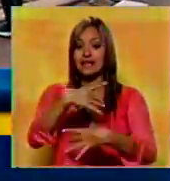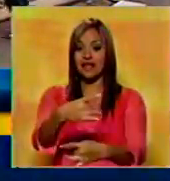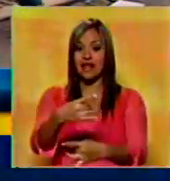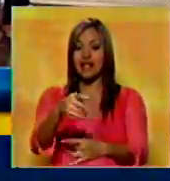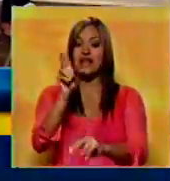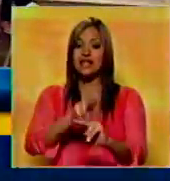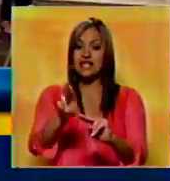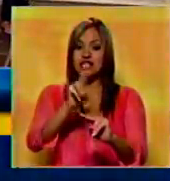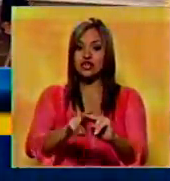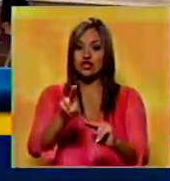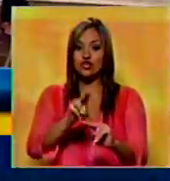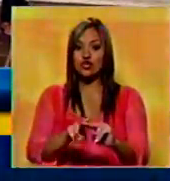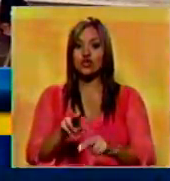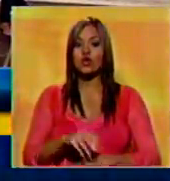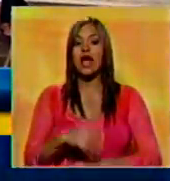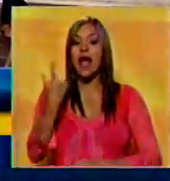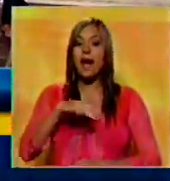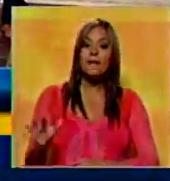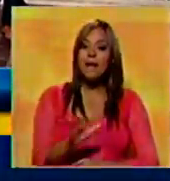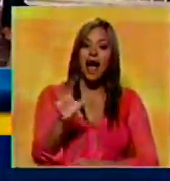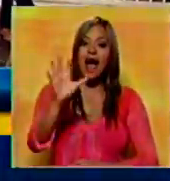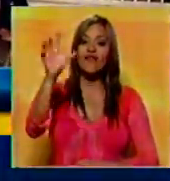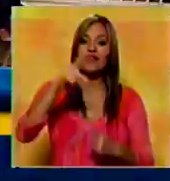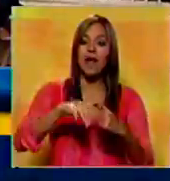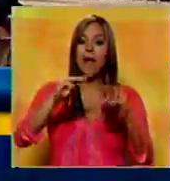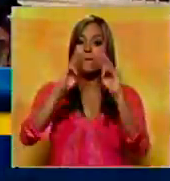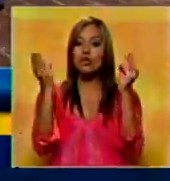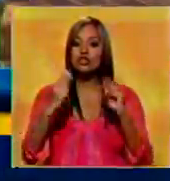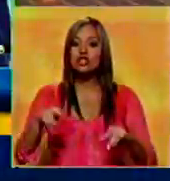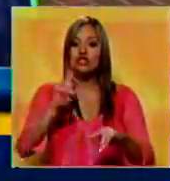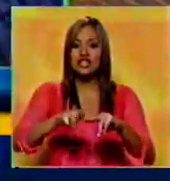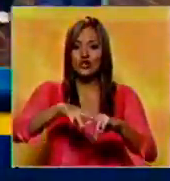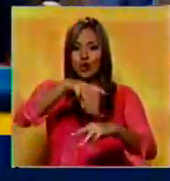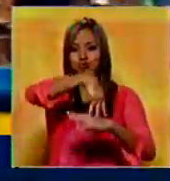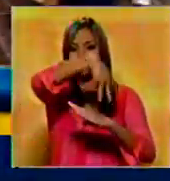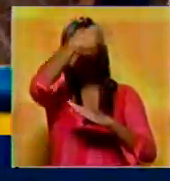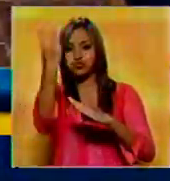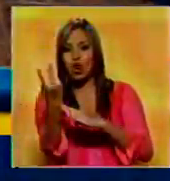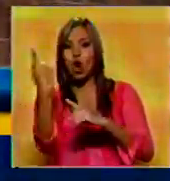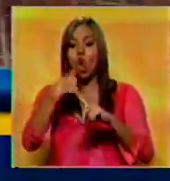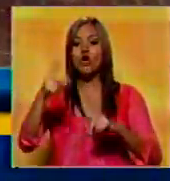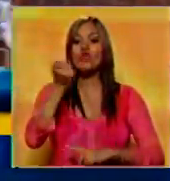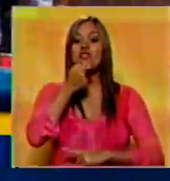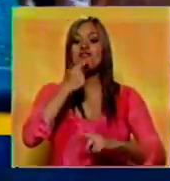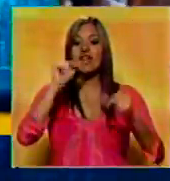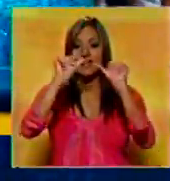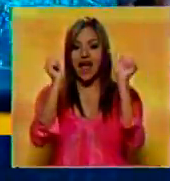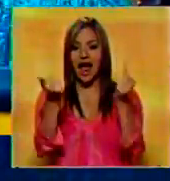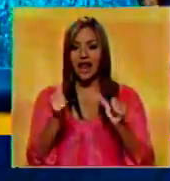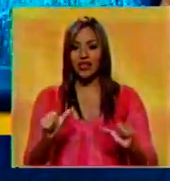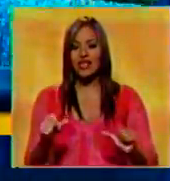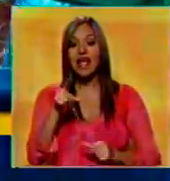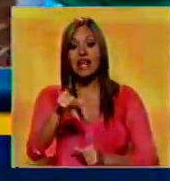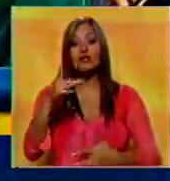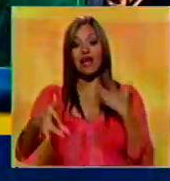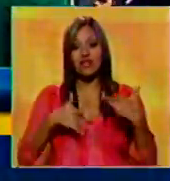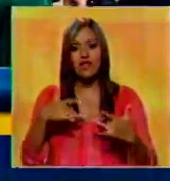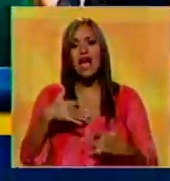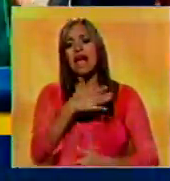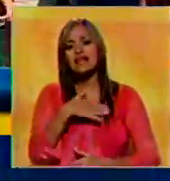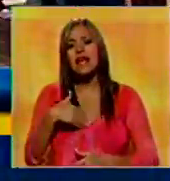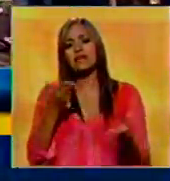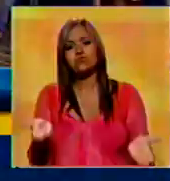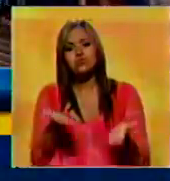para los niños han sido el guaraira repano el museo de los niños y el museo de Bellas Artes todas esas iades buscan